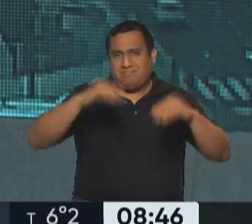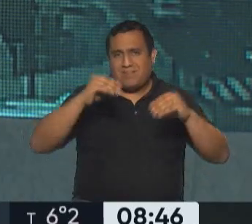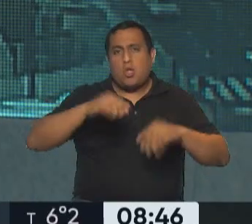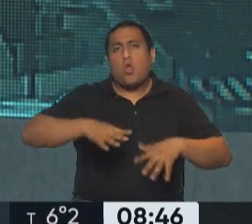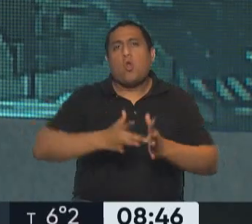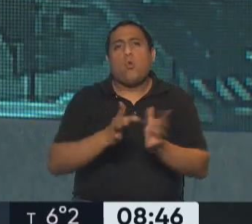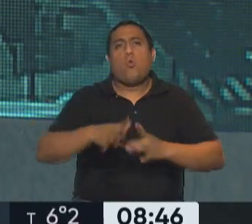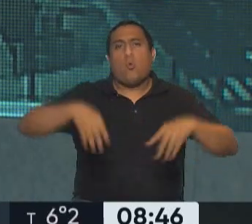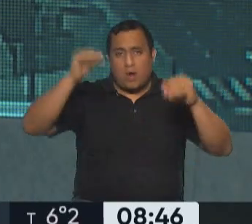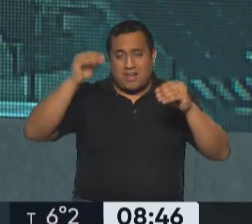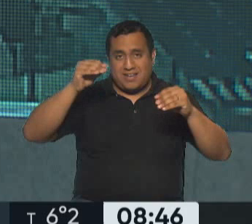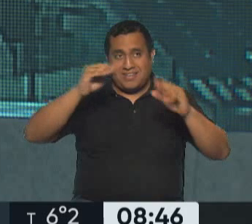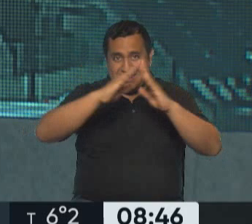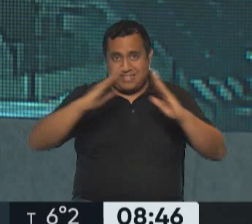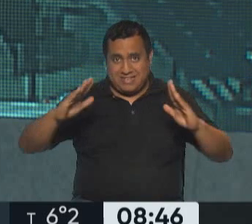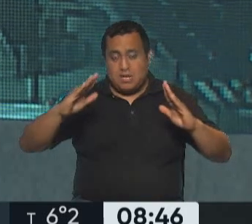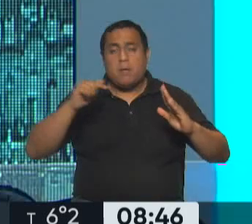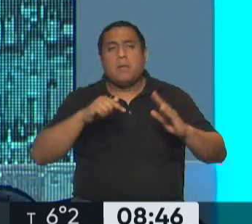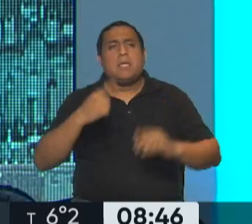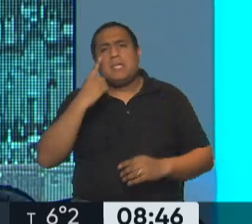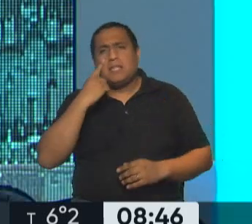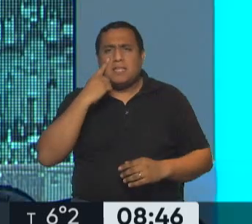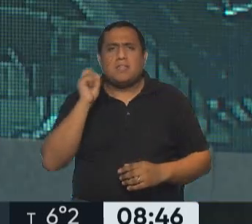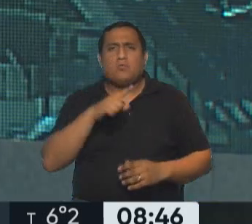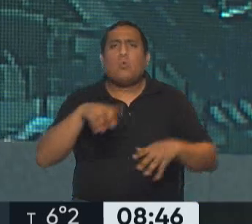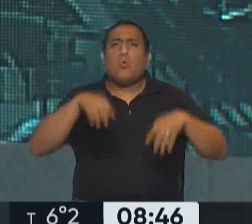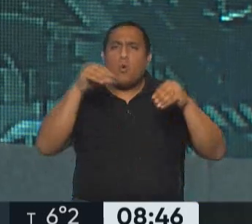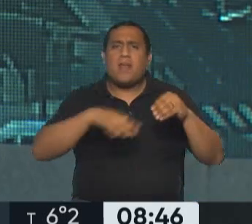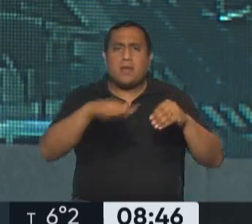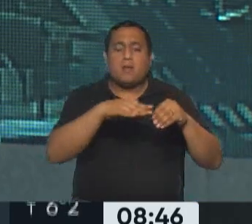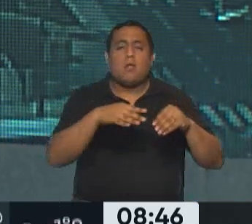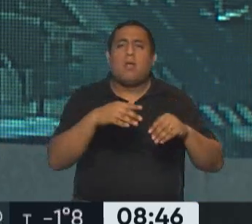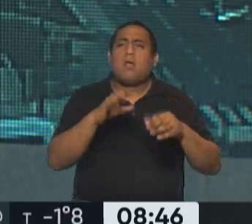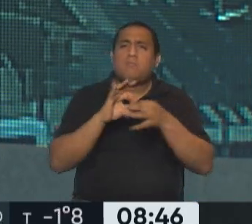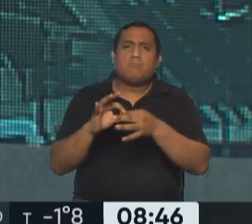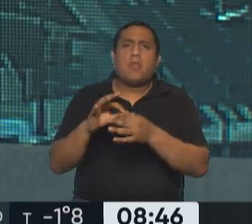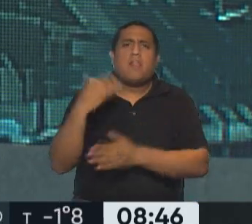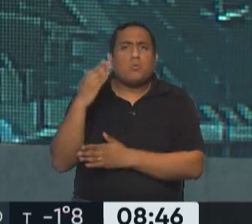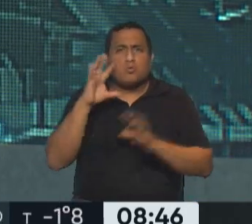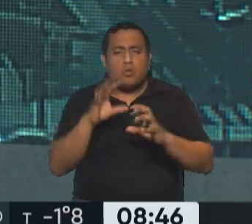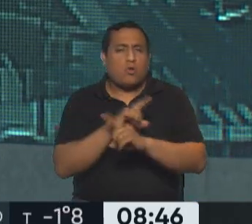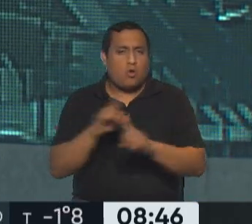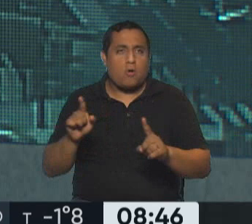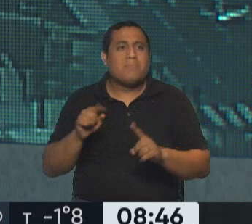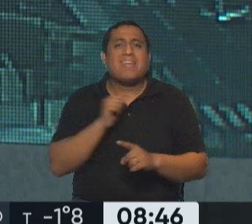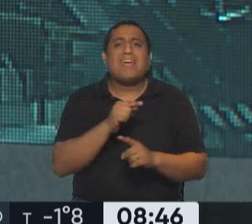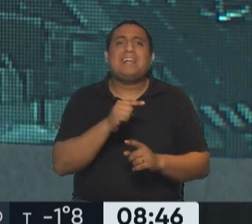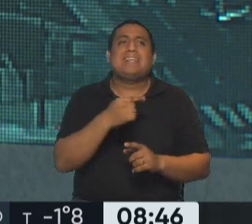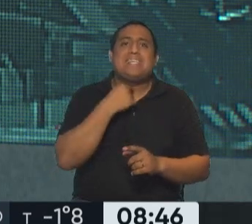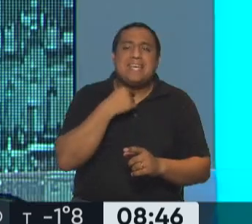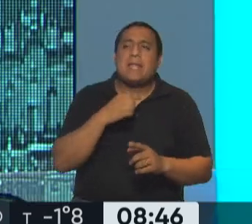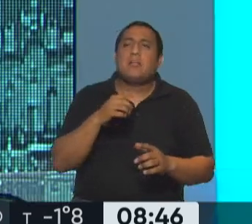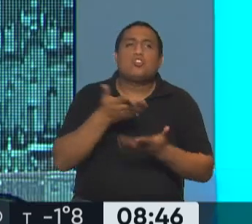Frente de Todos, por el intendente, ¿no? Exactamente. El intendente de Luján, relacionado con no discursos del odio, sino que la convocatoria tiene que ver con la paz